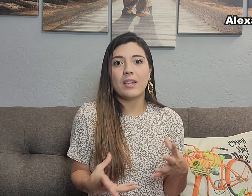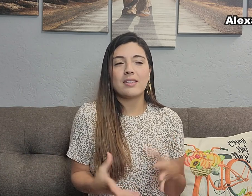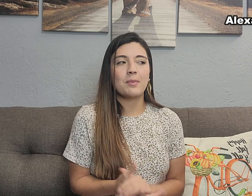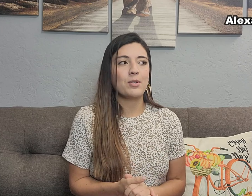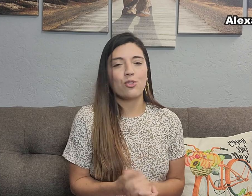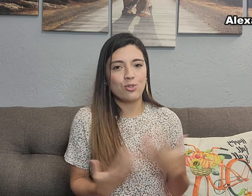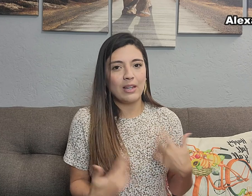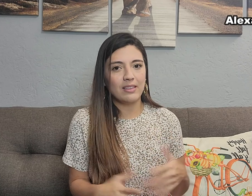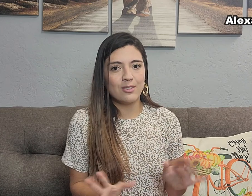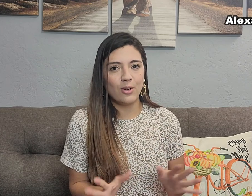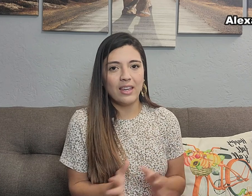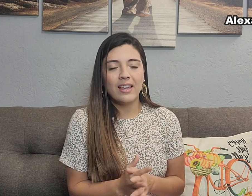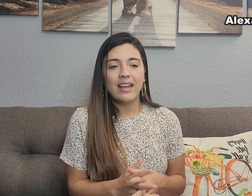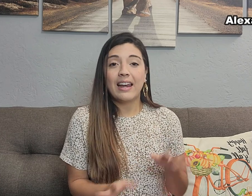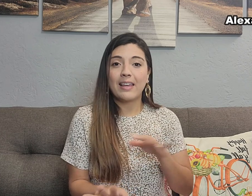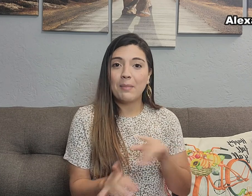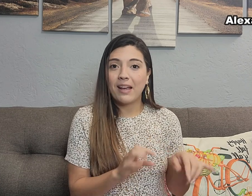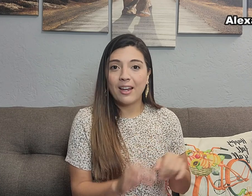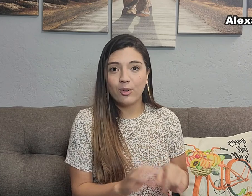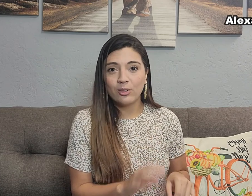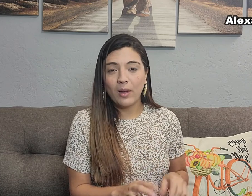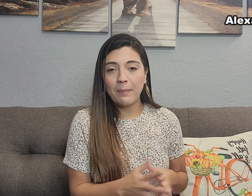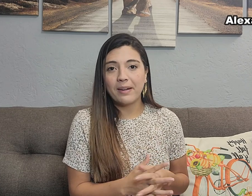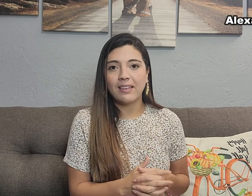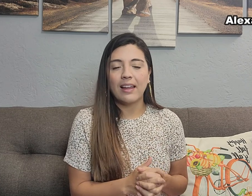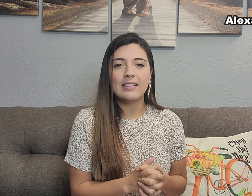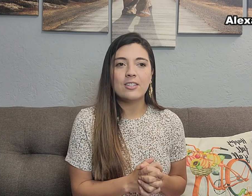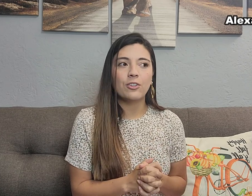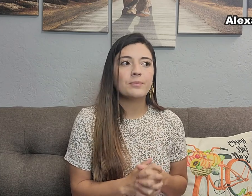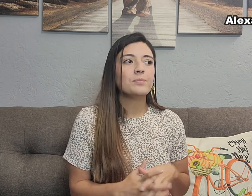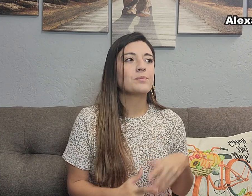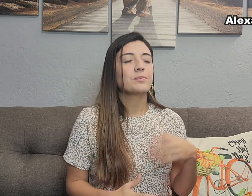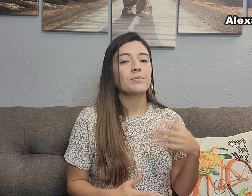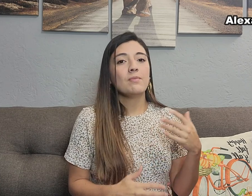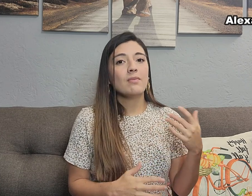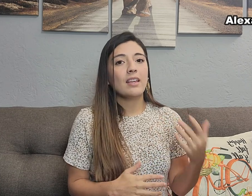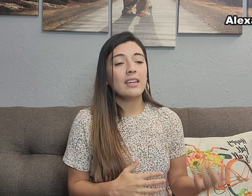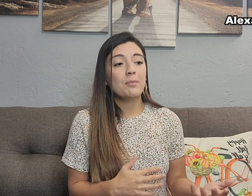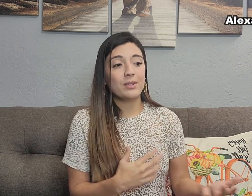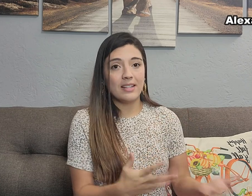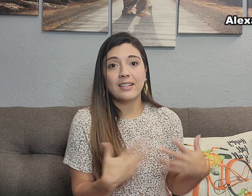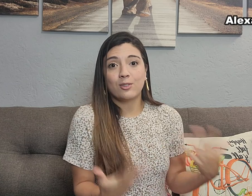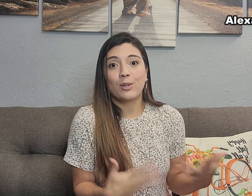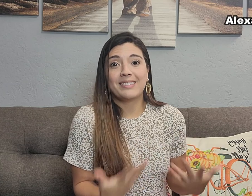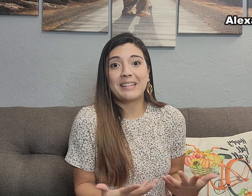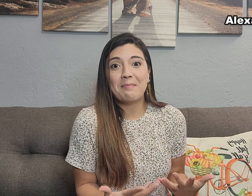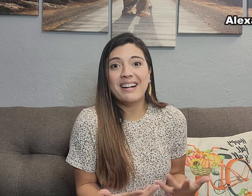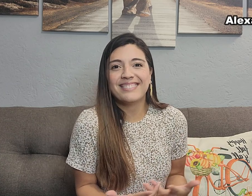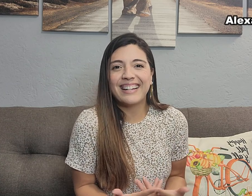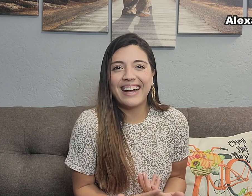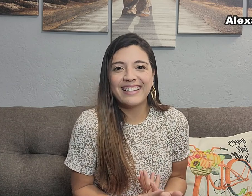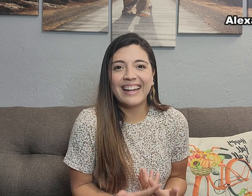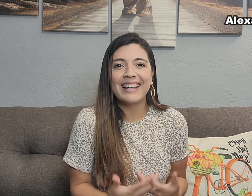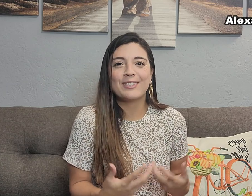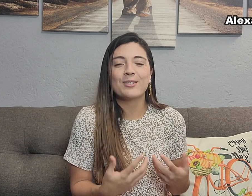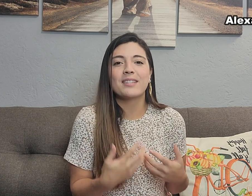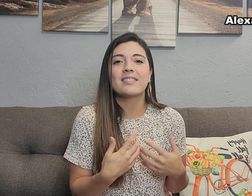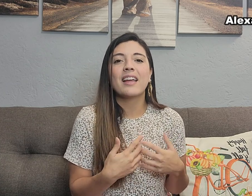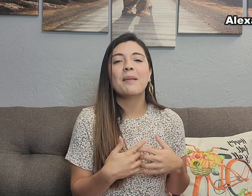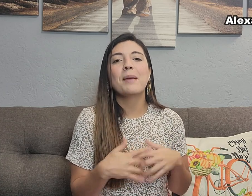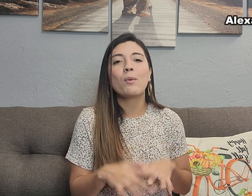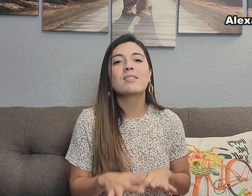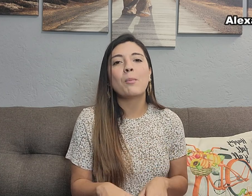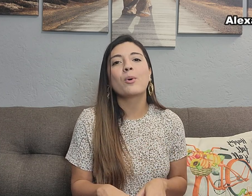lo que tengo que hacer, pues yo solita soy la que me encargo de toda la parte de la edición y pues hacer todo este tema del canal.